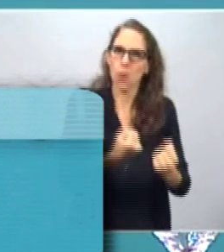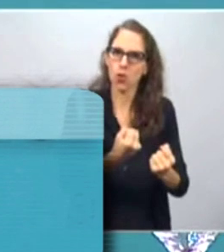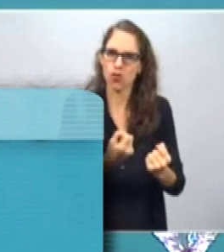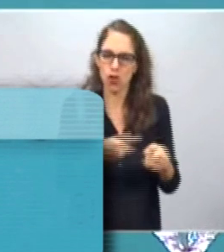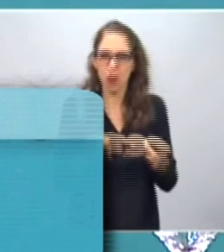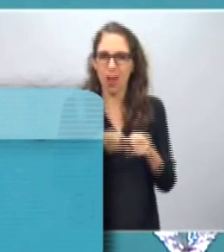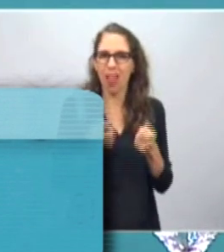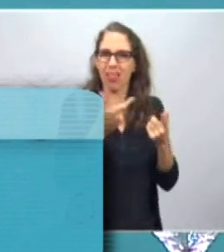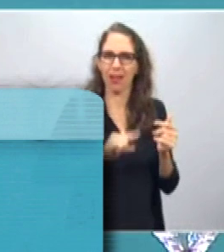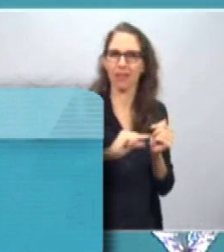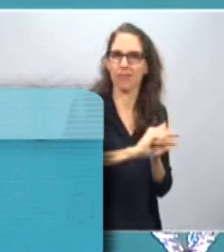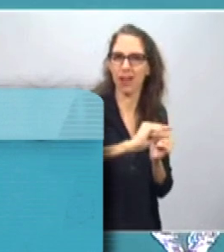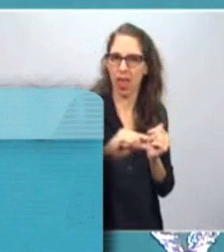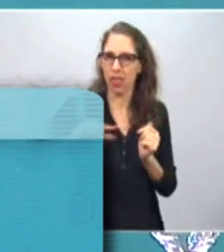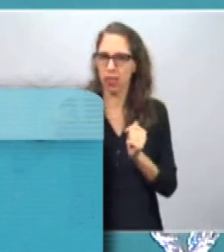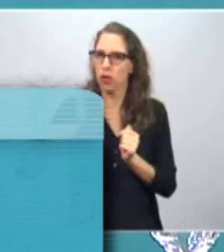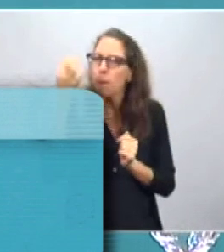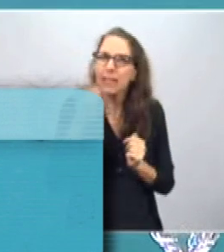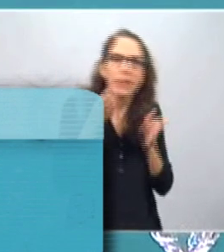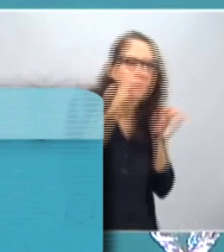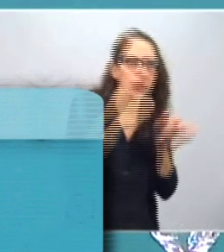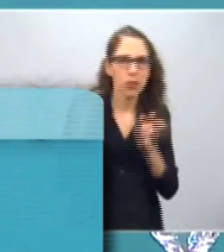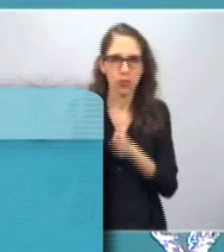de estas líneas de financiamiento específicas.